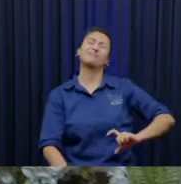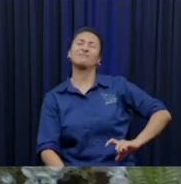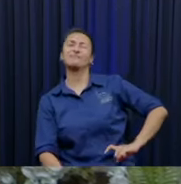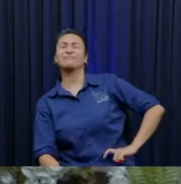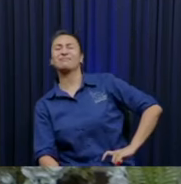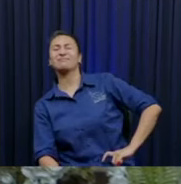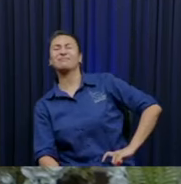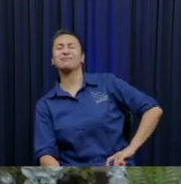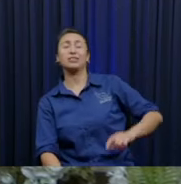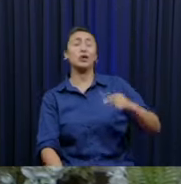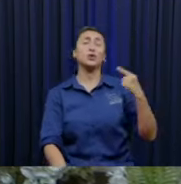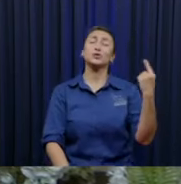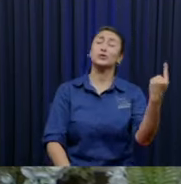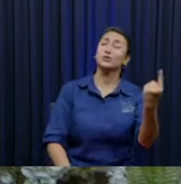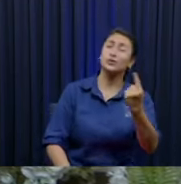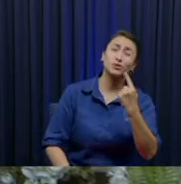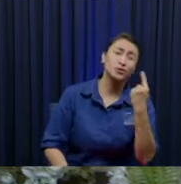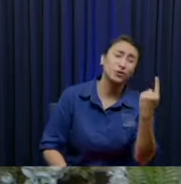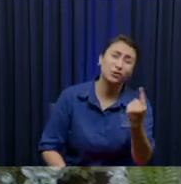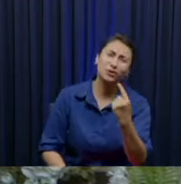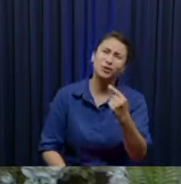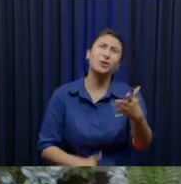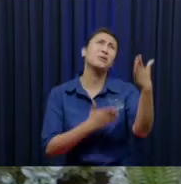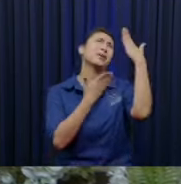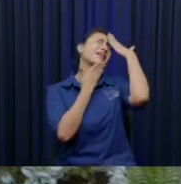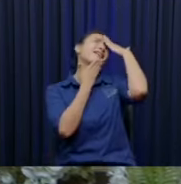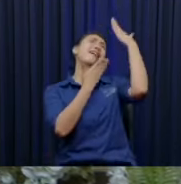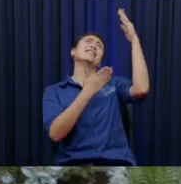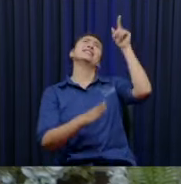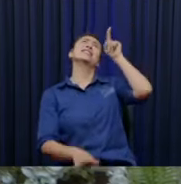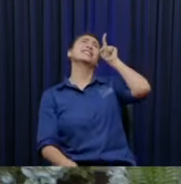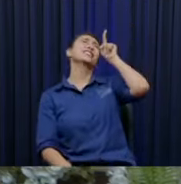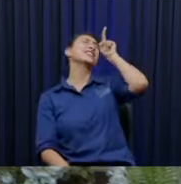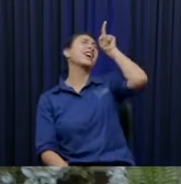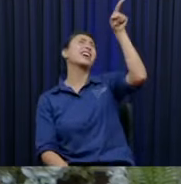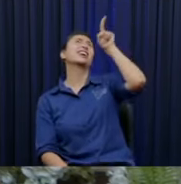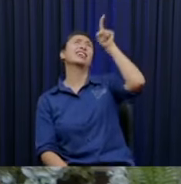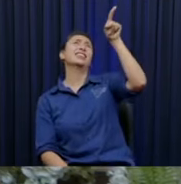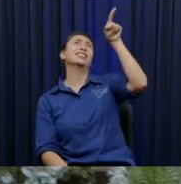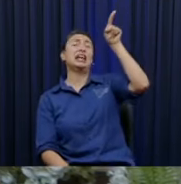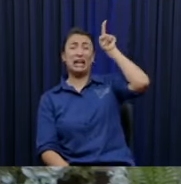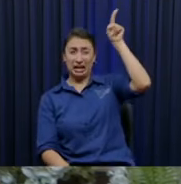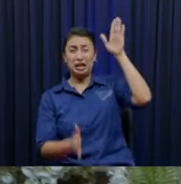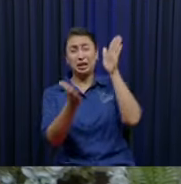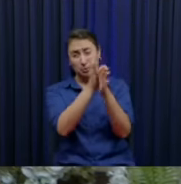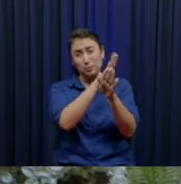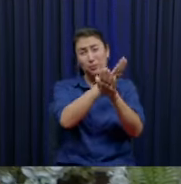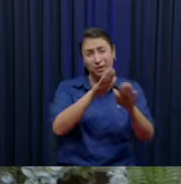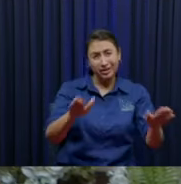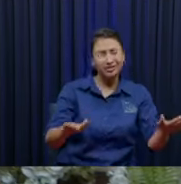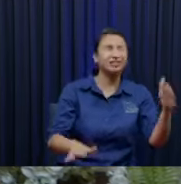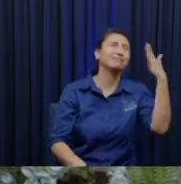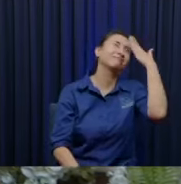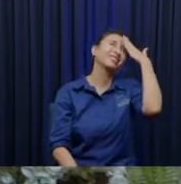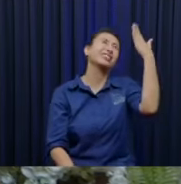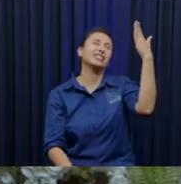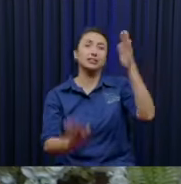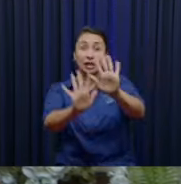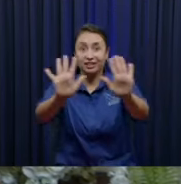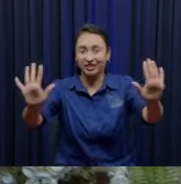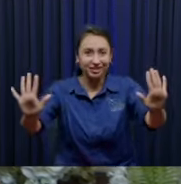Si no fuera por esa cruenta. Esa cruenta cruz. Bueno,